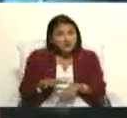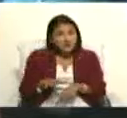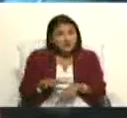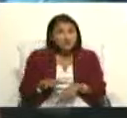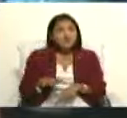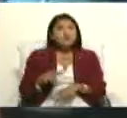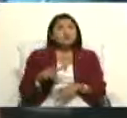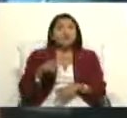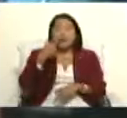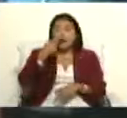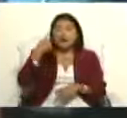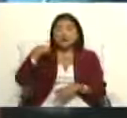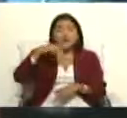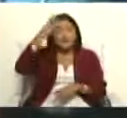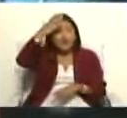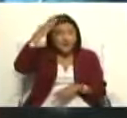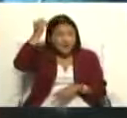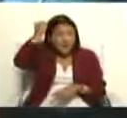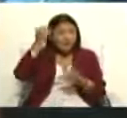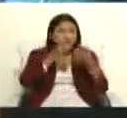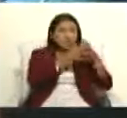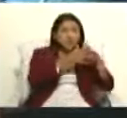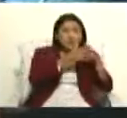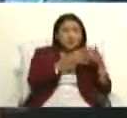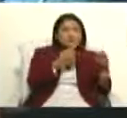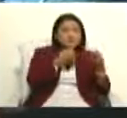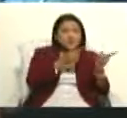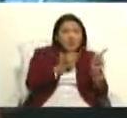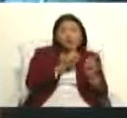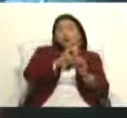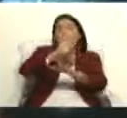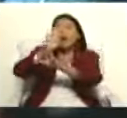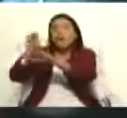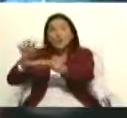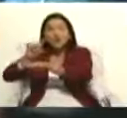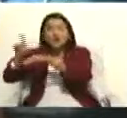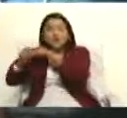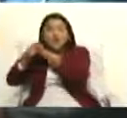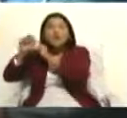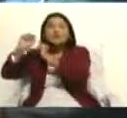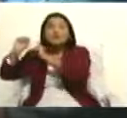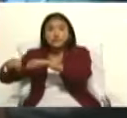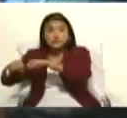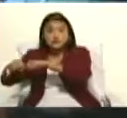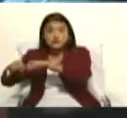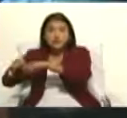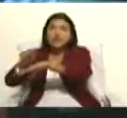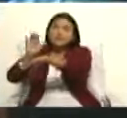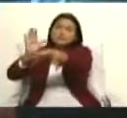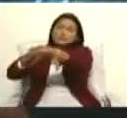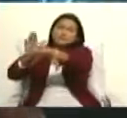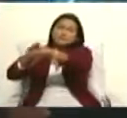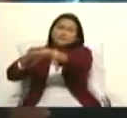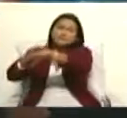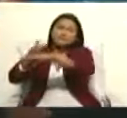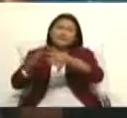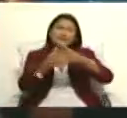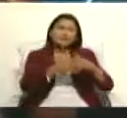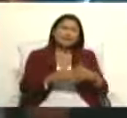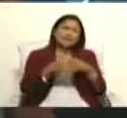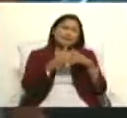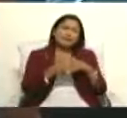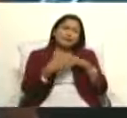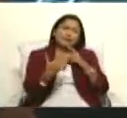Estados Unidos declarando que ellos apoyan a a Guyana yo le voy a decir algo a estas alturas Estados Unidos no nos mete miedo